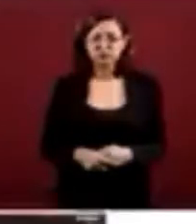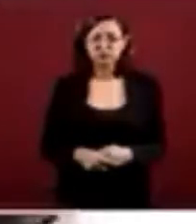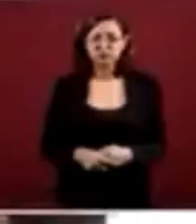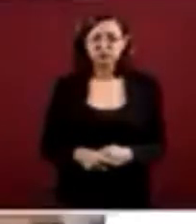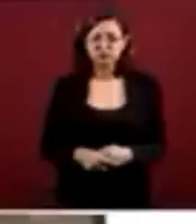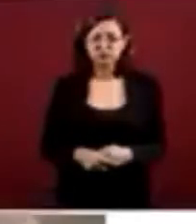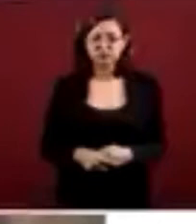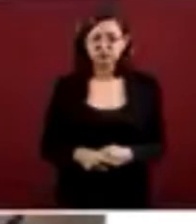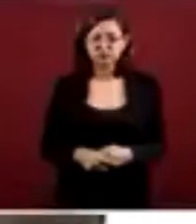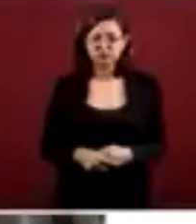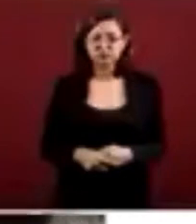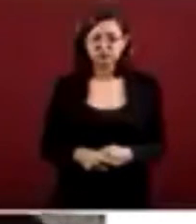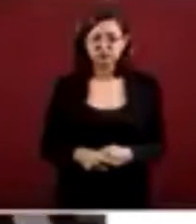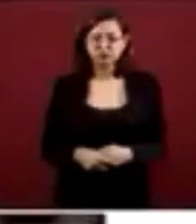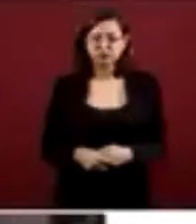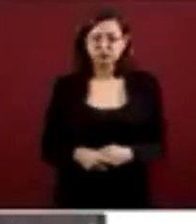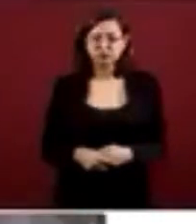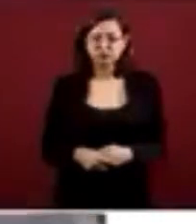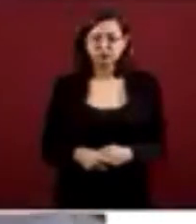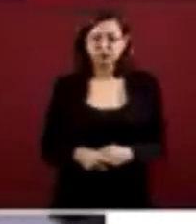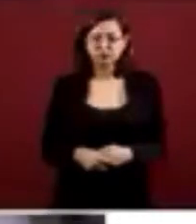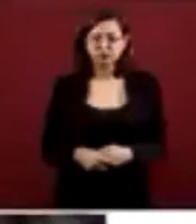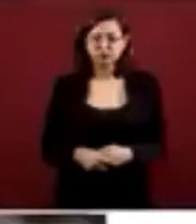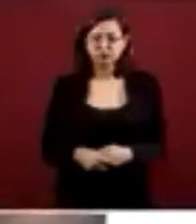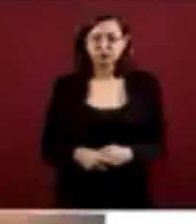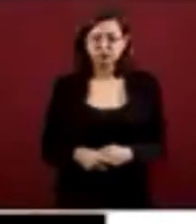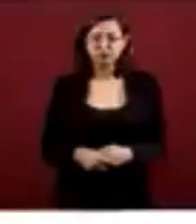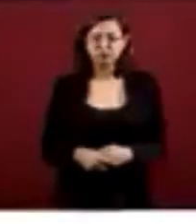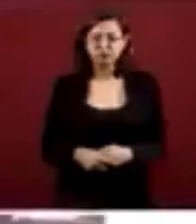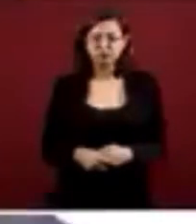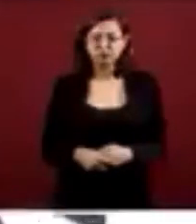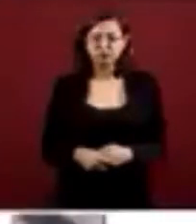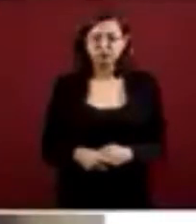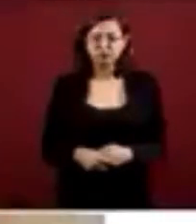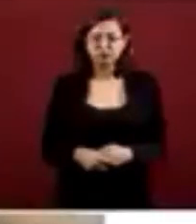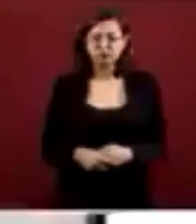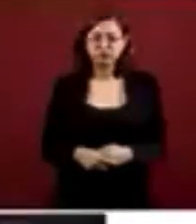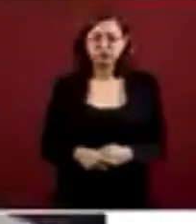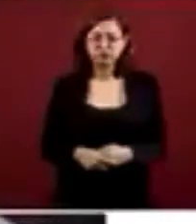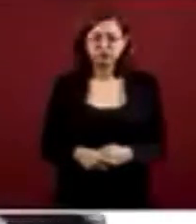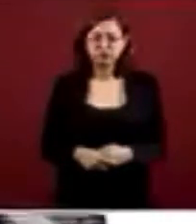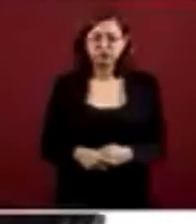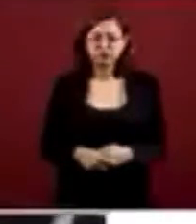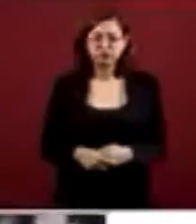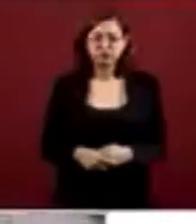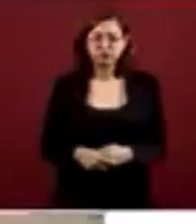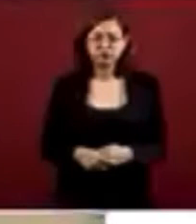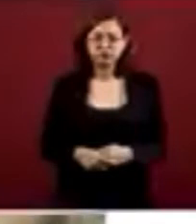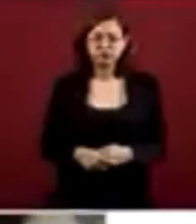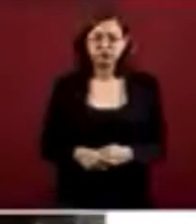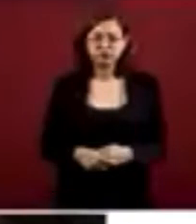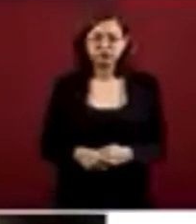tranquilo. ¿Traes armas? No, él no tiene nada